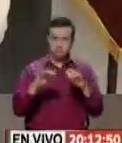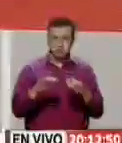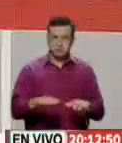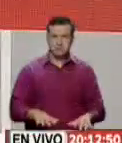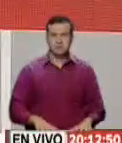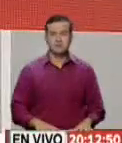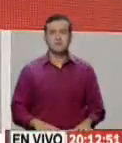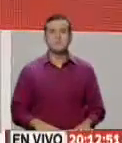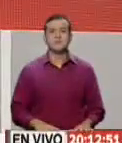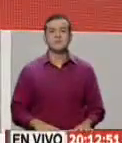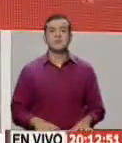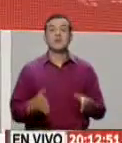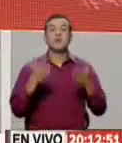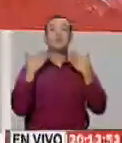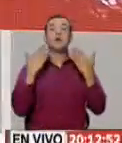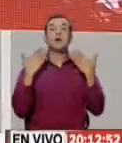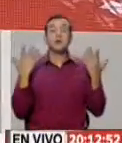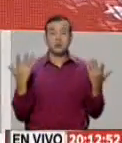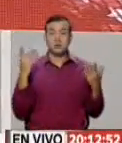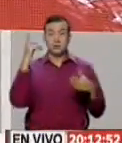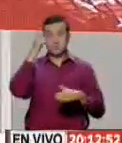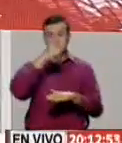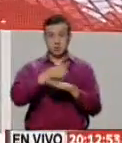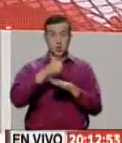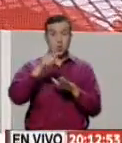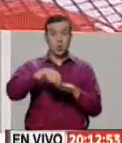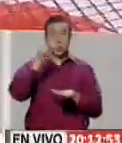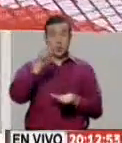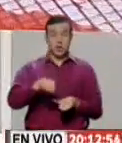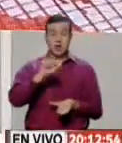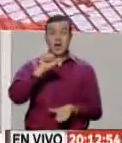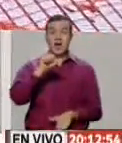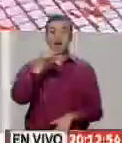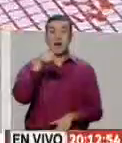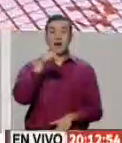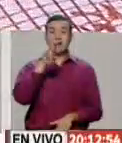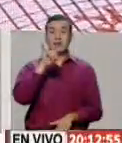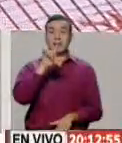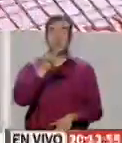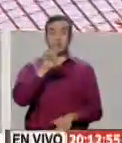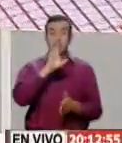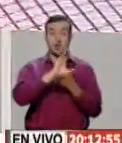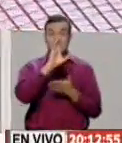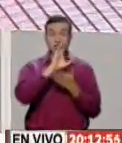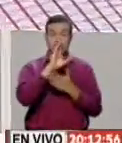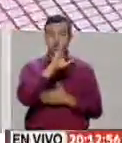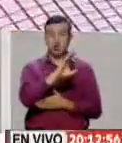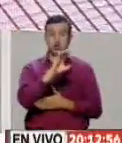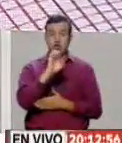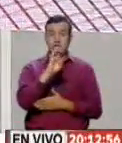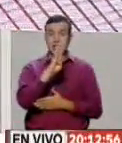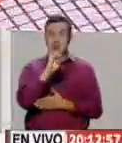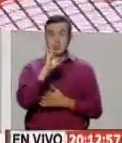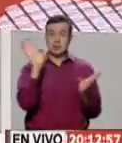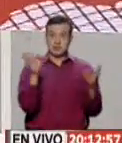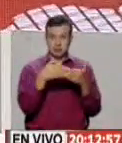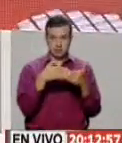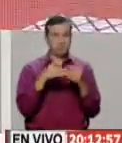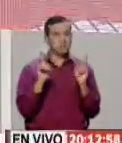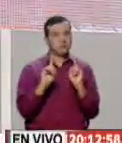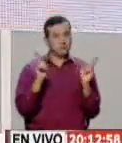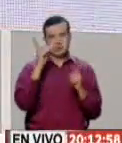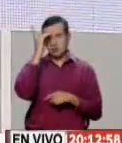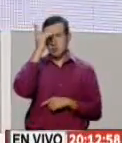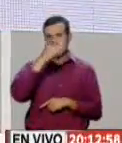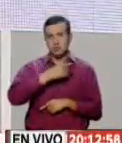Telediario. Y en Guayaquil, por disposición del juez Aquiles Dávila, el Colegio SEBI no cerrará sus puertas. La decisión será